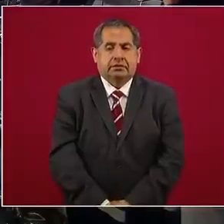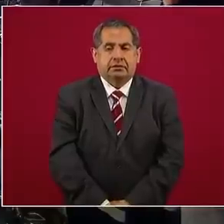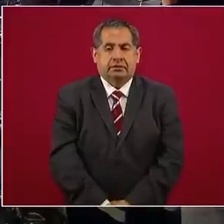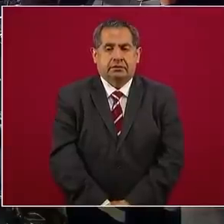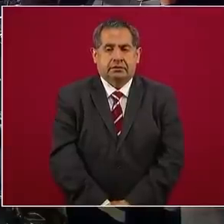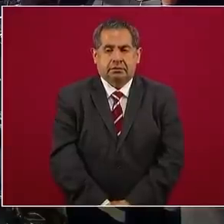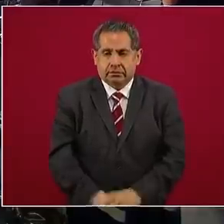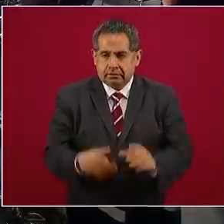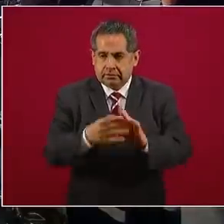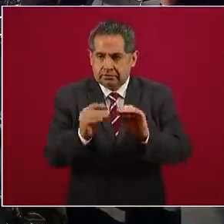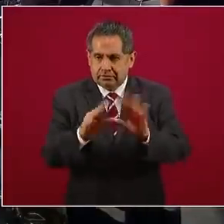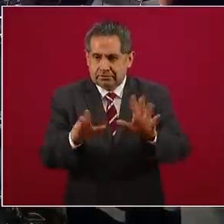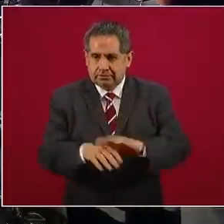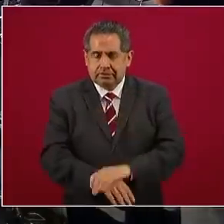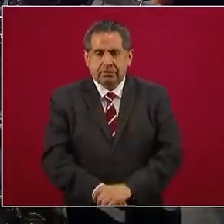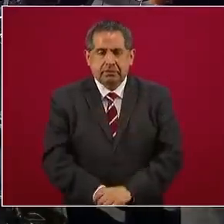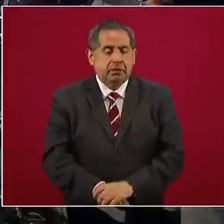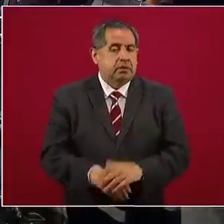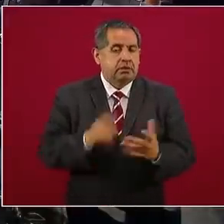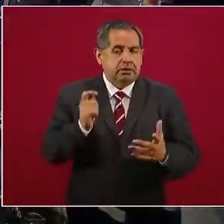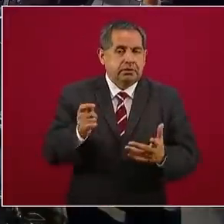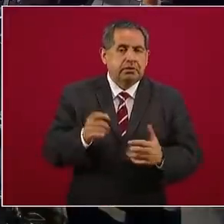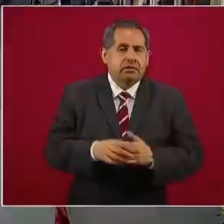Sí, quedó claro. O sea,